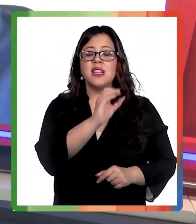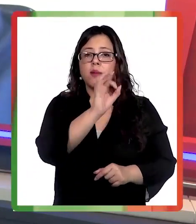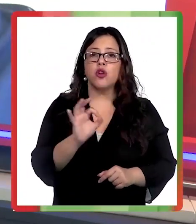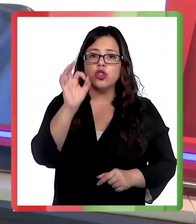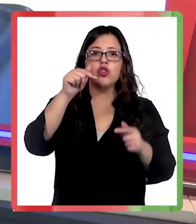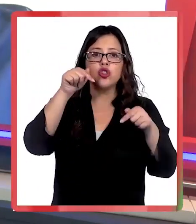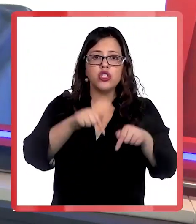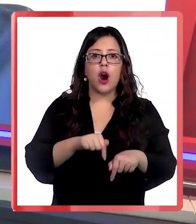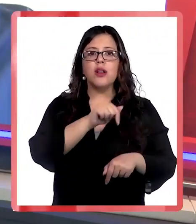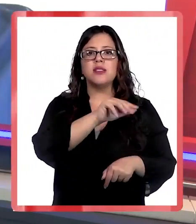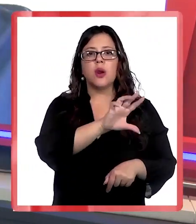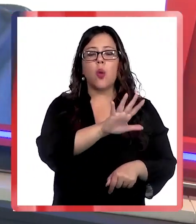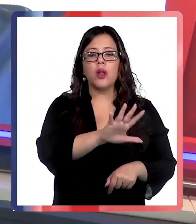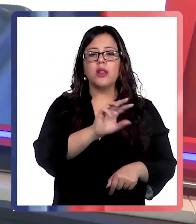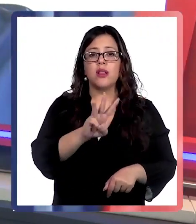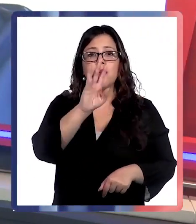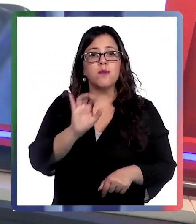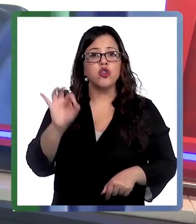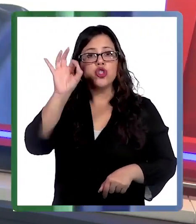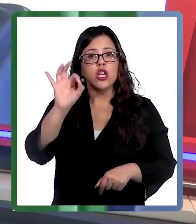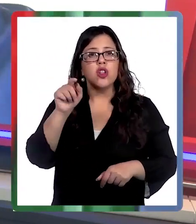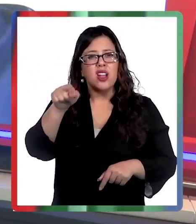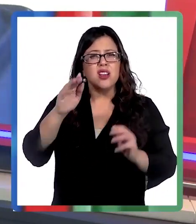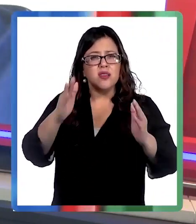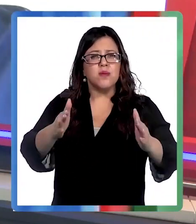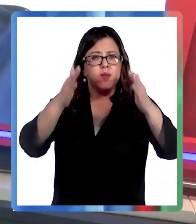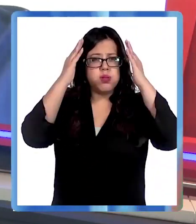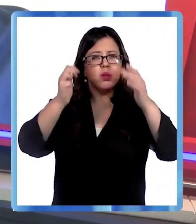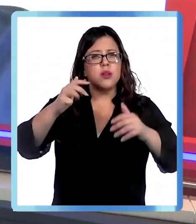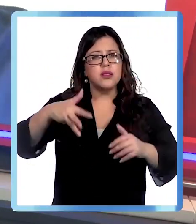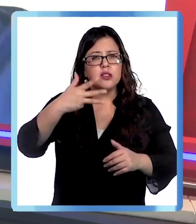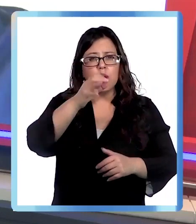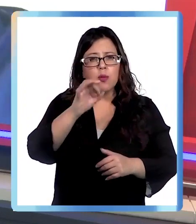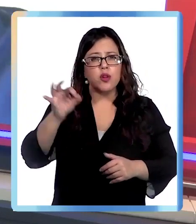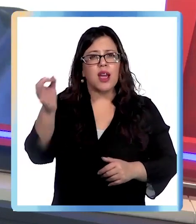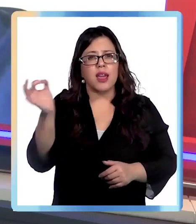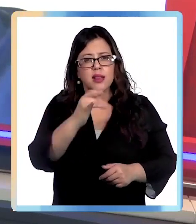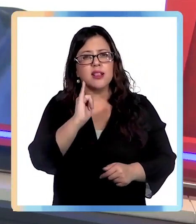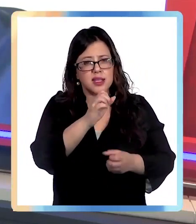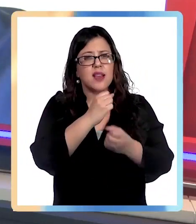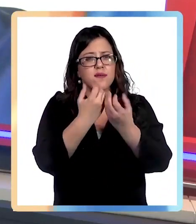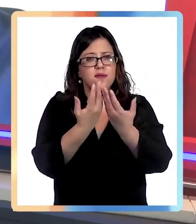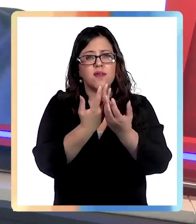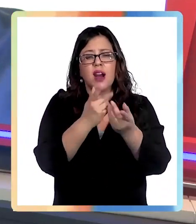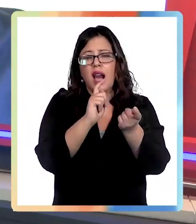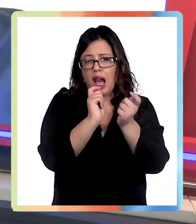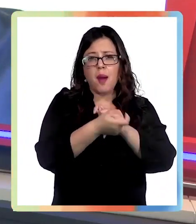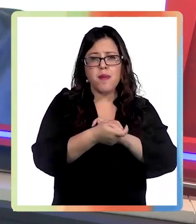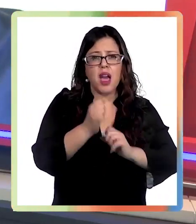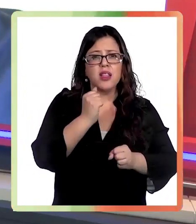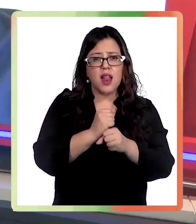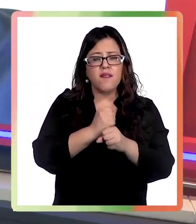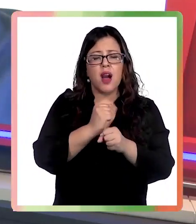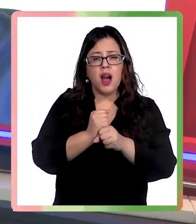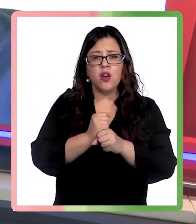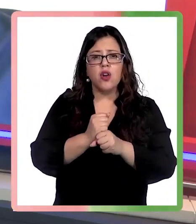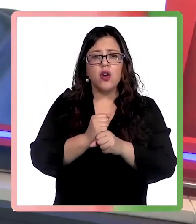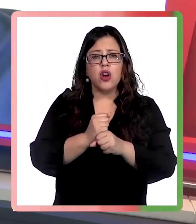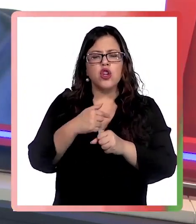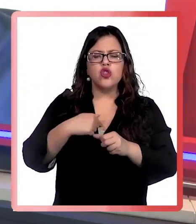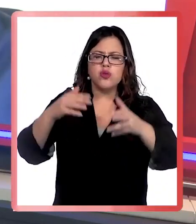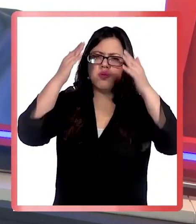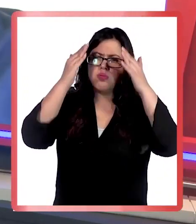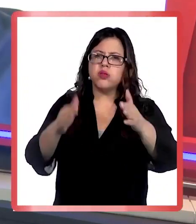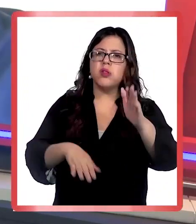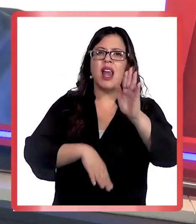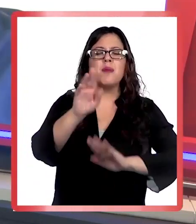atención eso del 19% que dice que sí cambiaría su trabajo? Y estaba escuchando atentamente lo que tú decías, son mayoritariamente profesores jóvenes que vienen recién